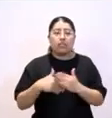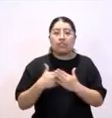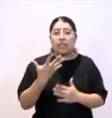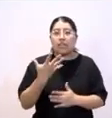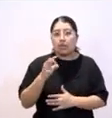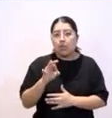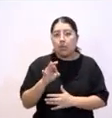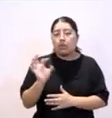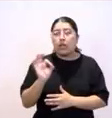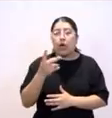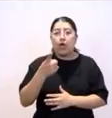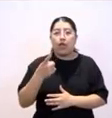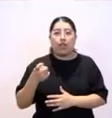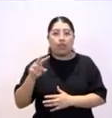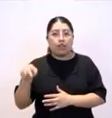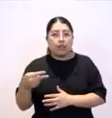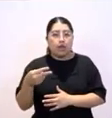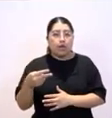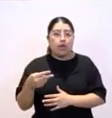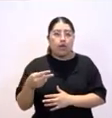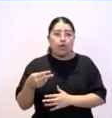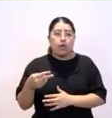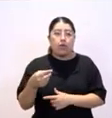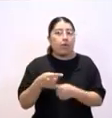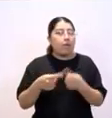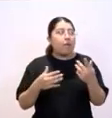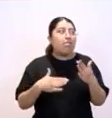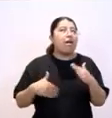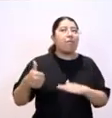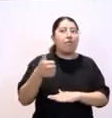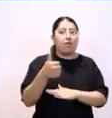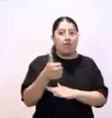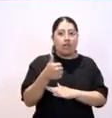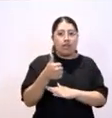o 100 euros, que está muy por encima de lo que por